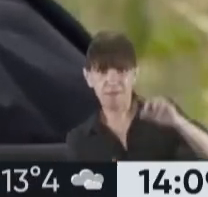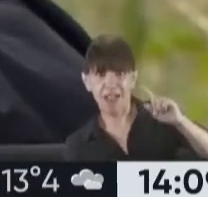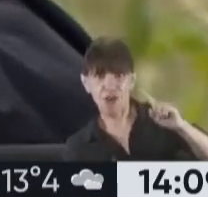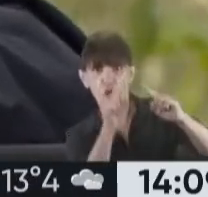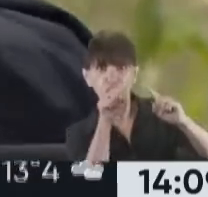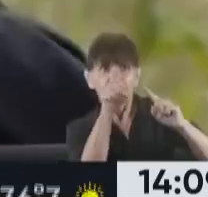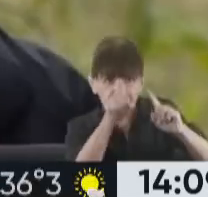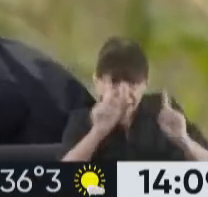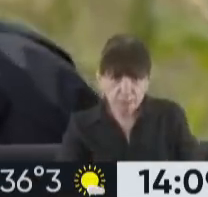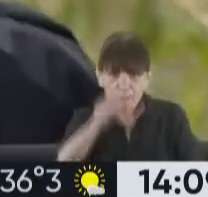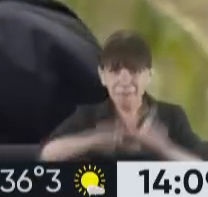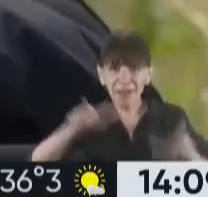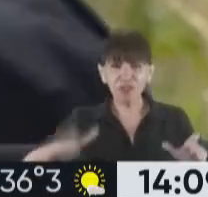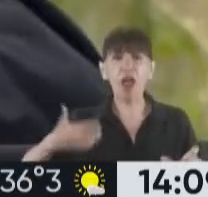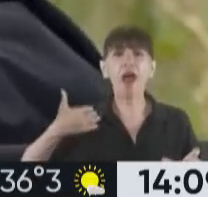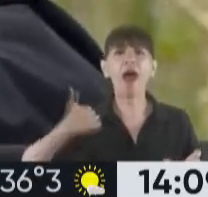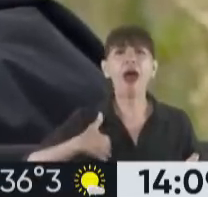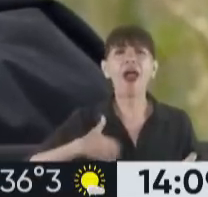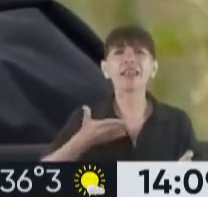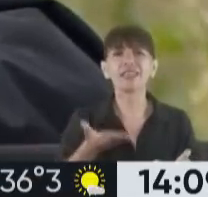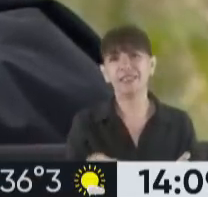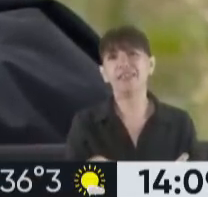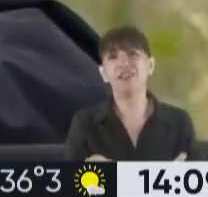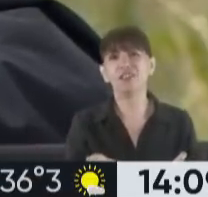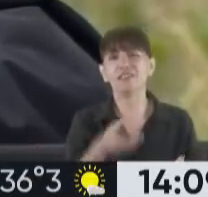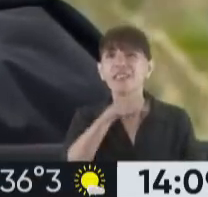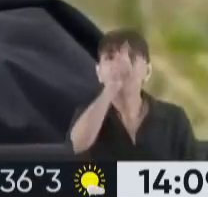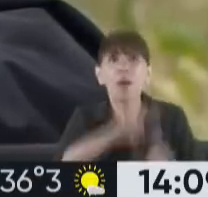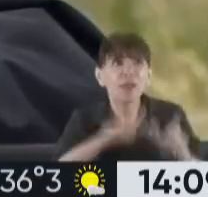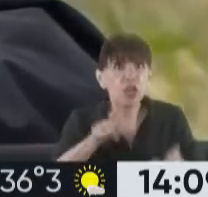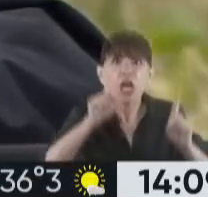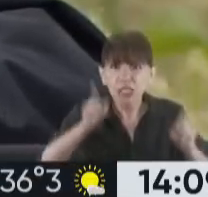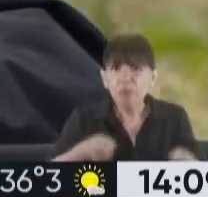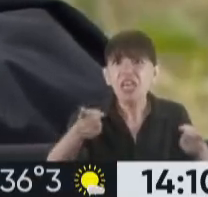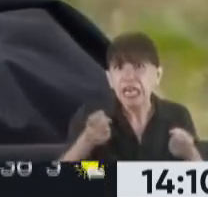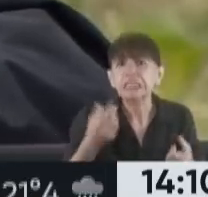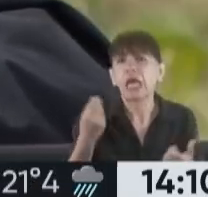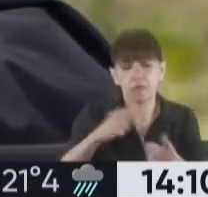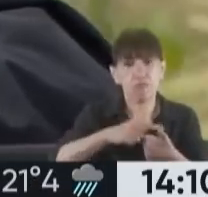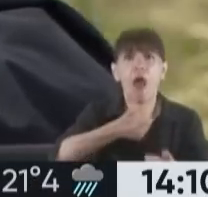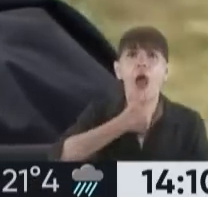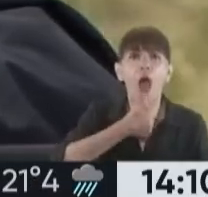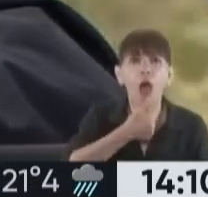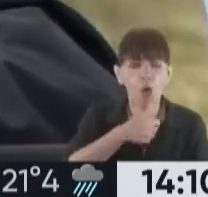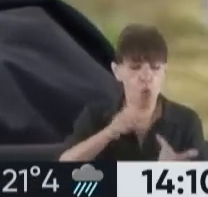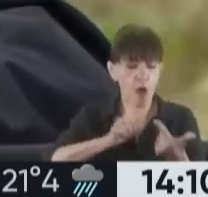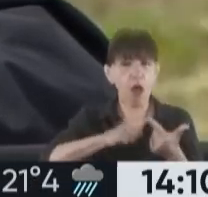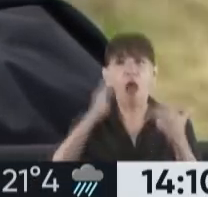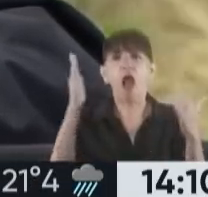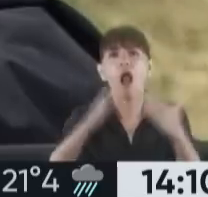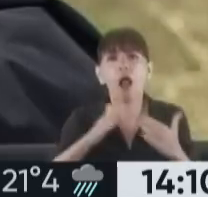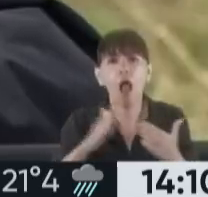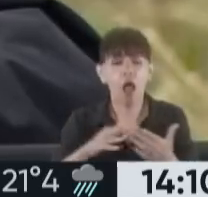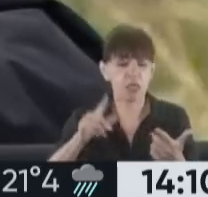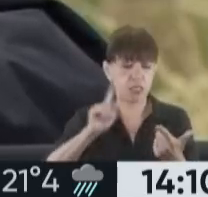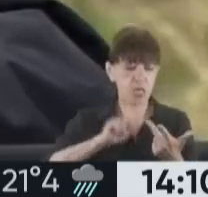argentinos y argentinas que necesitan acceder al agua, acceder a la vivienda, acceder